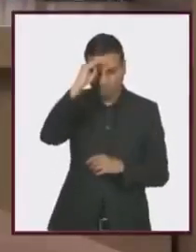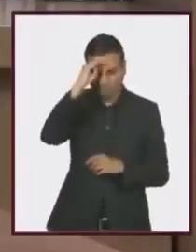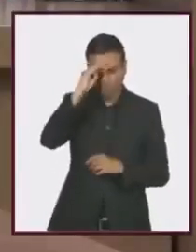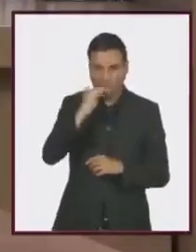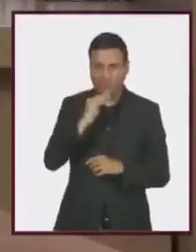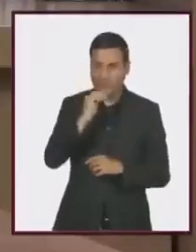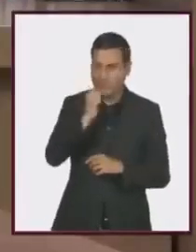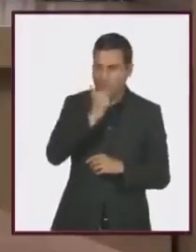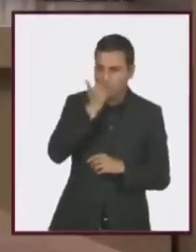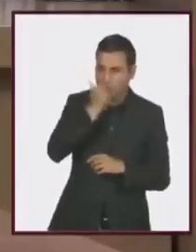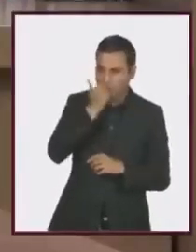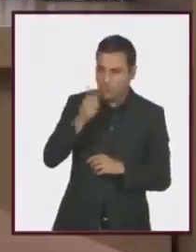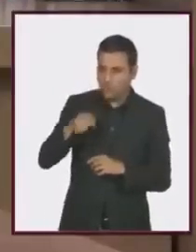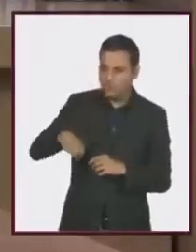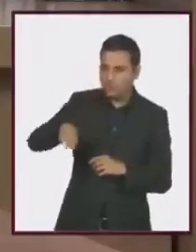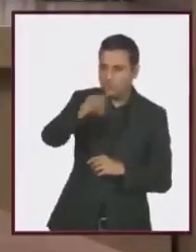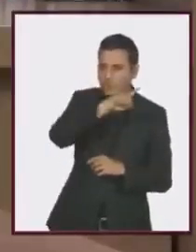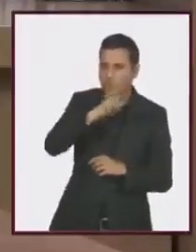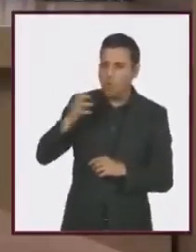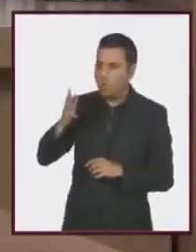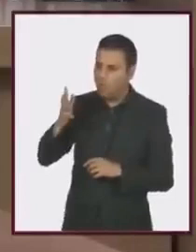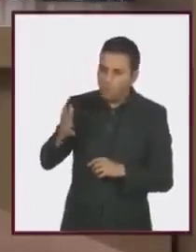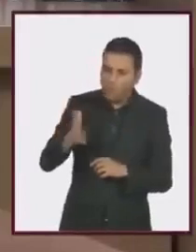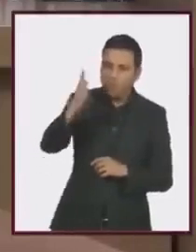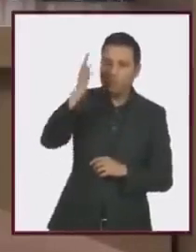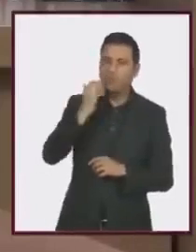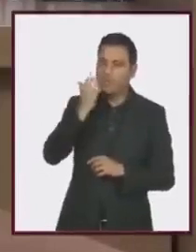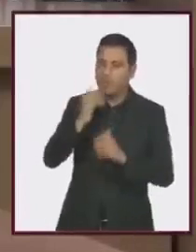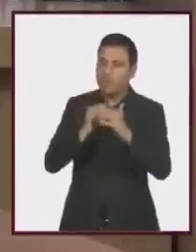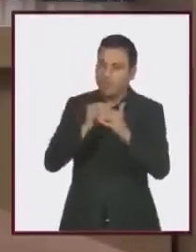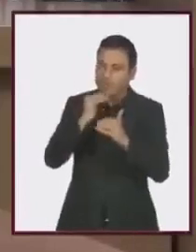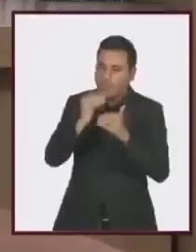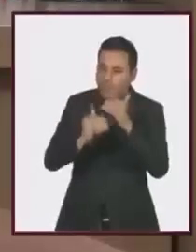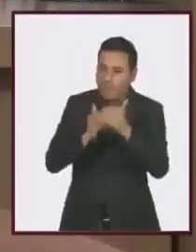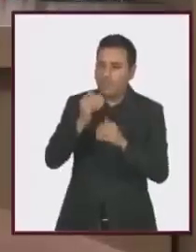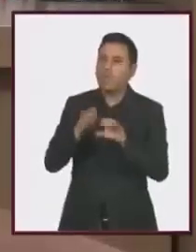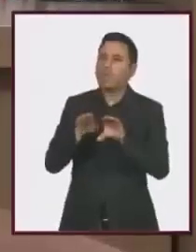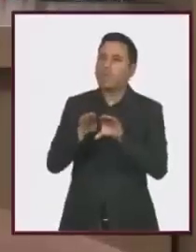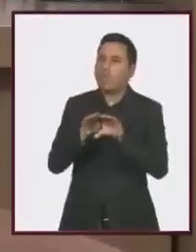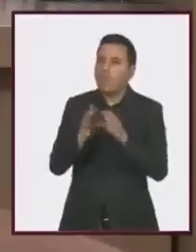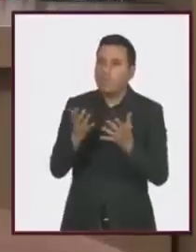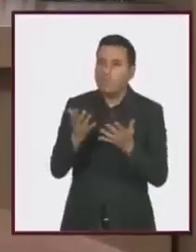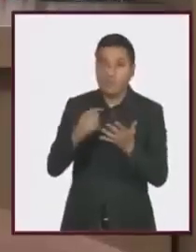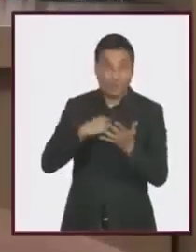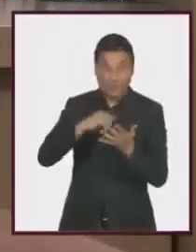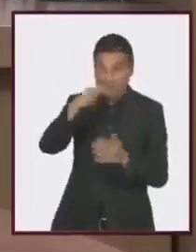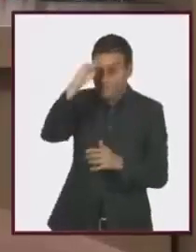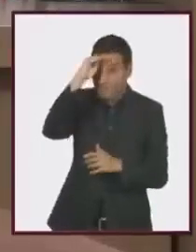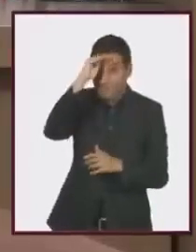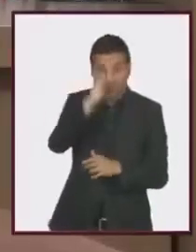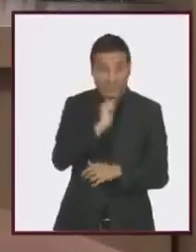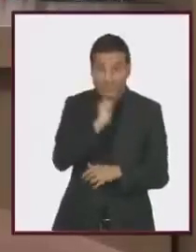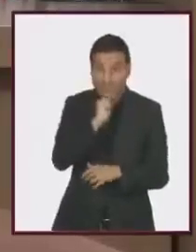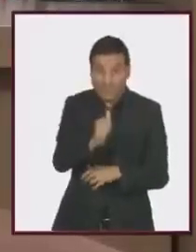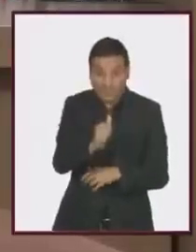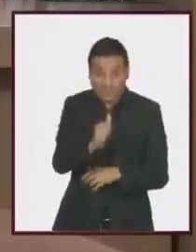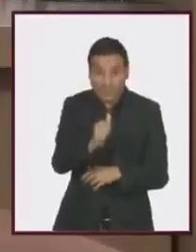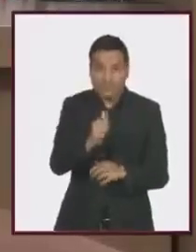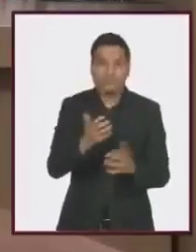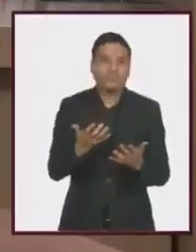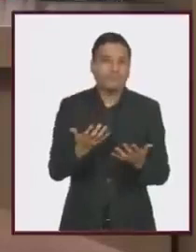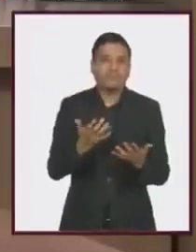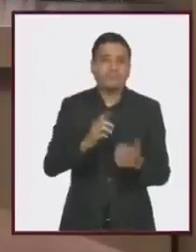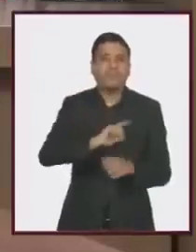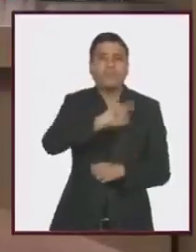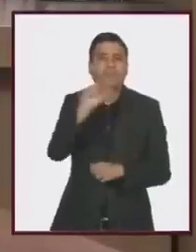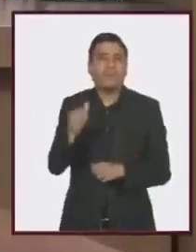queremos formar, qué tipo de sujeto queremos formar, perdemos toda, digamos, la guía que requerimos para